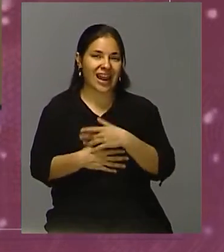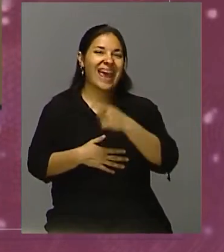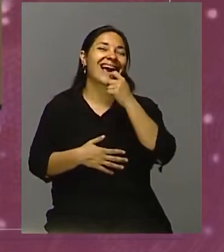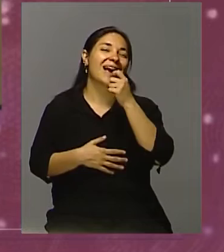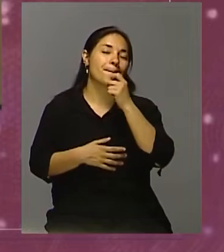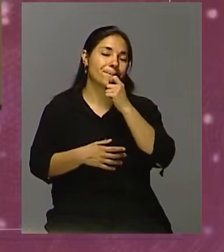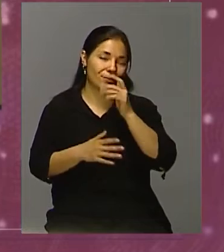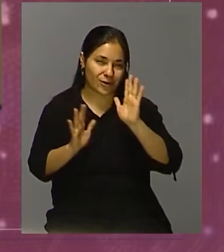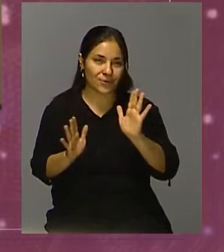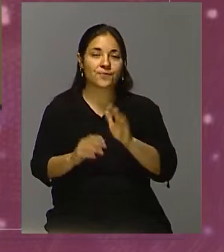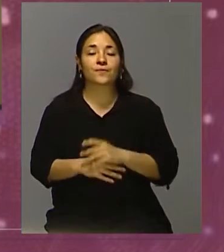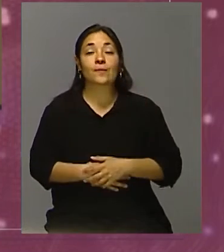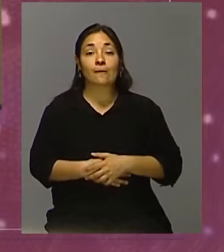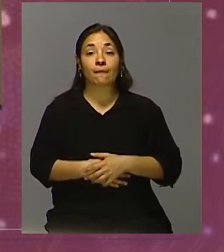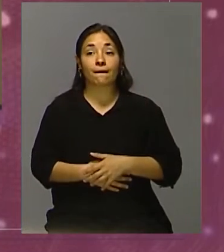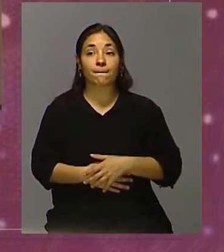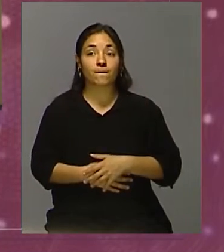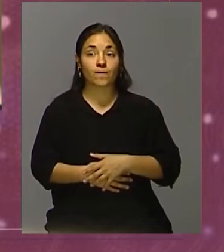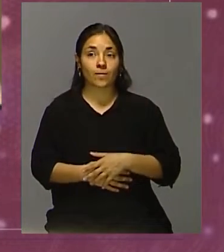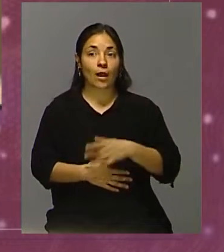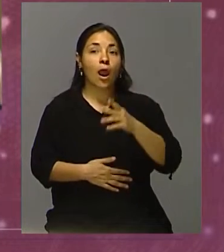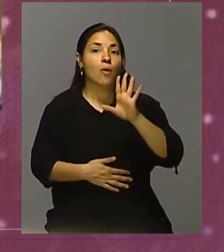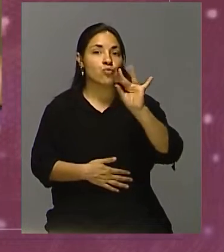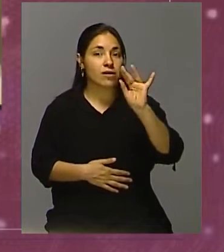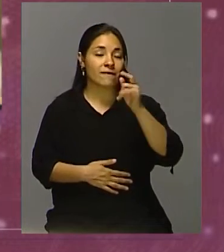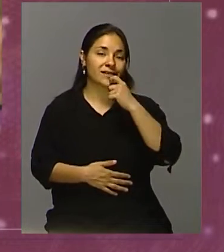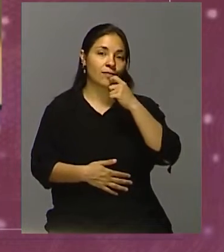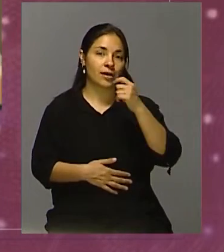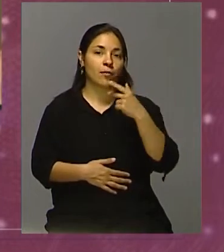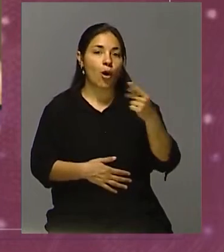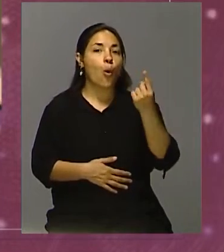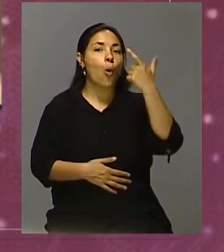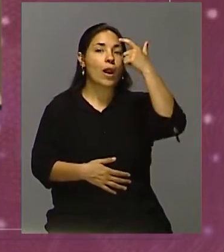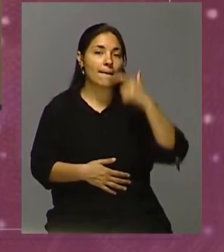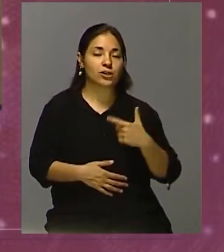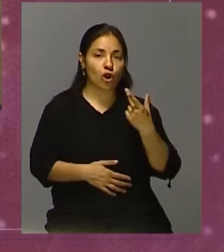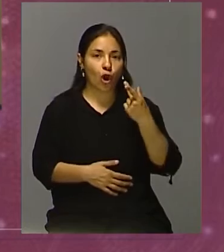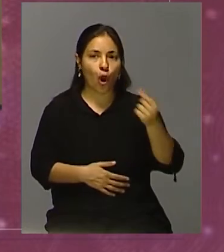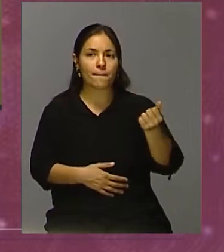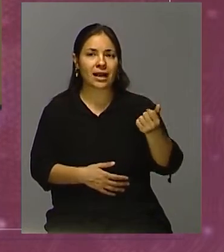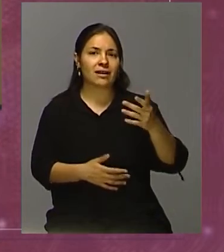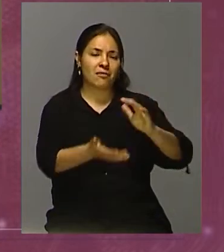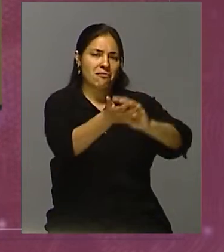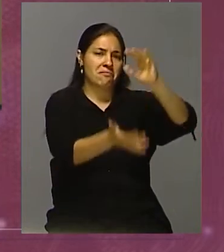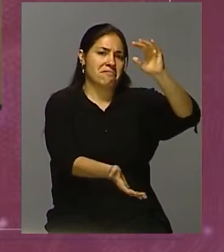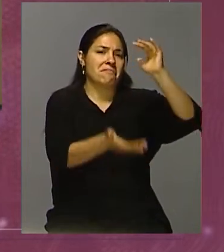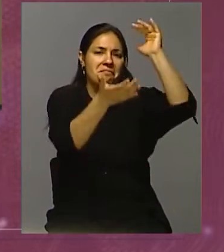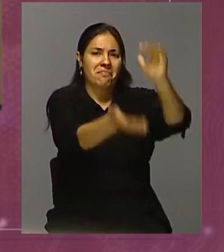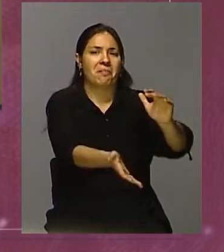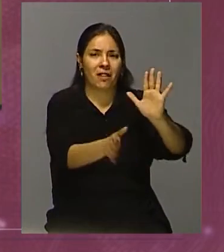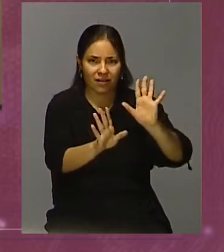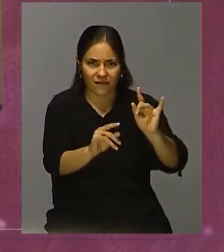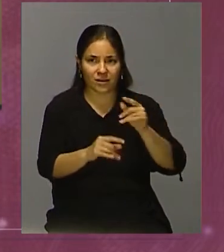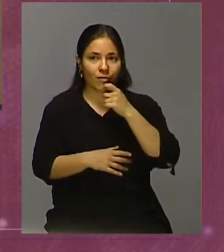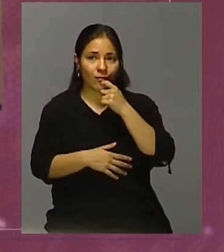ejemplo muy simple. Es mucho más difícil encontrar un comprador o mover en el mercado grandes sumas de dinero porque hay que encontrar a alguien que